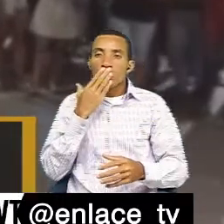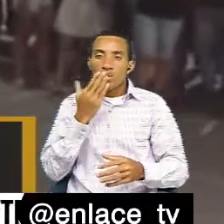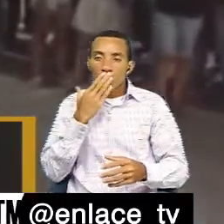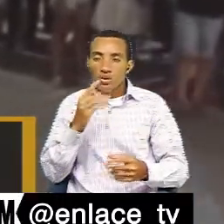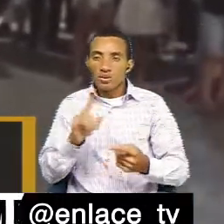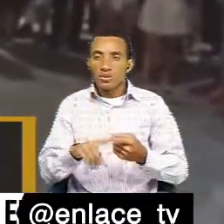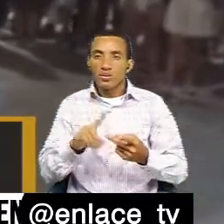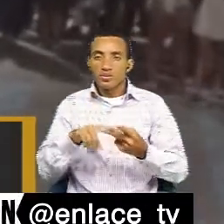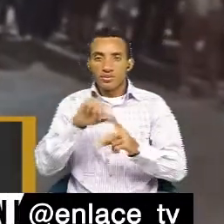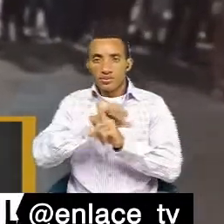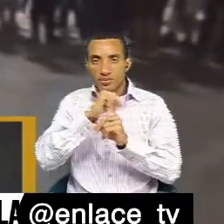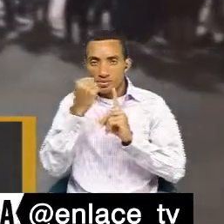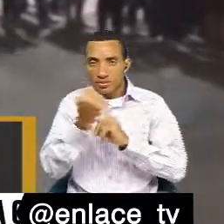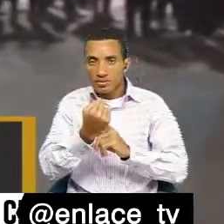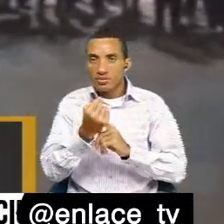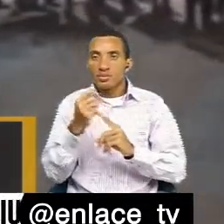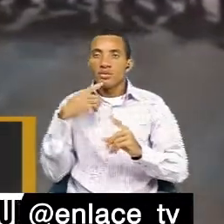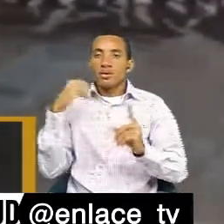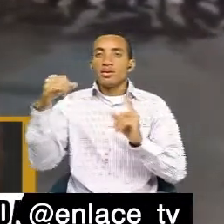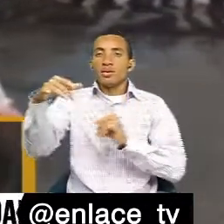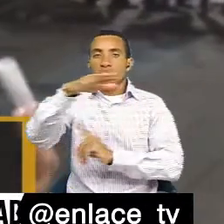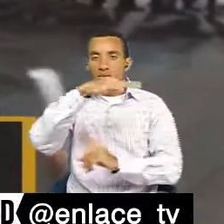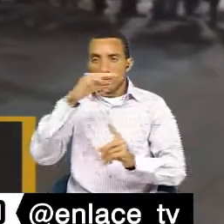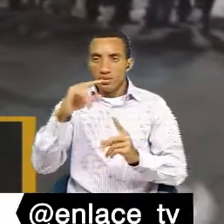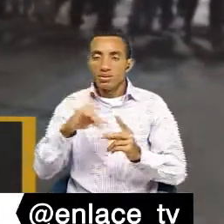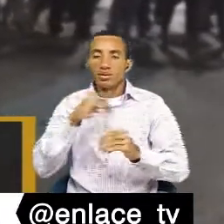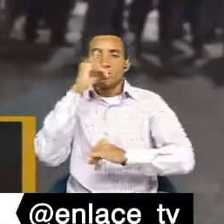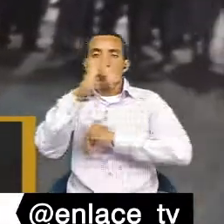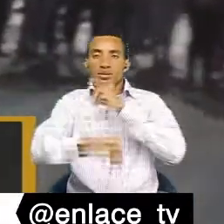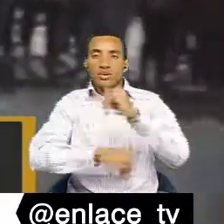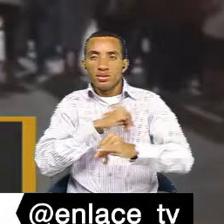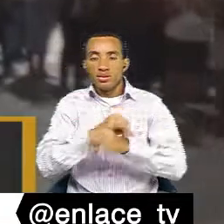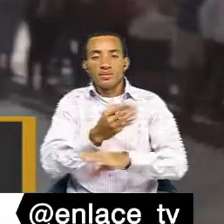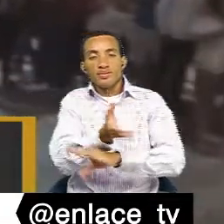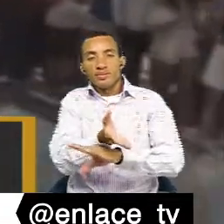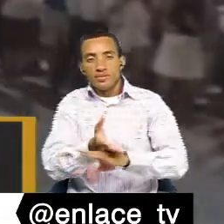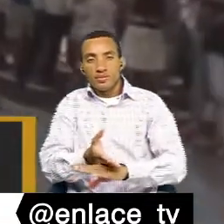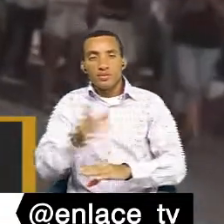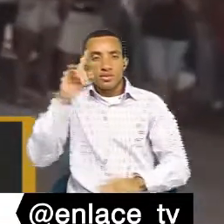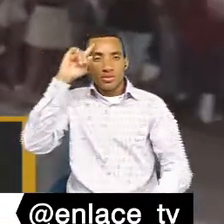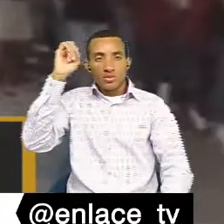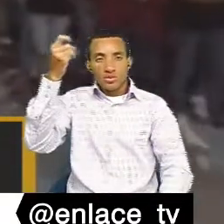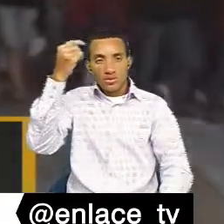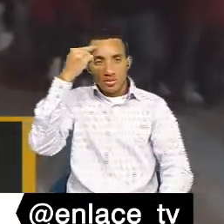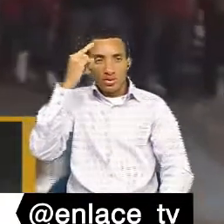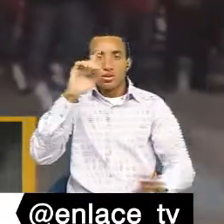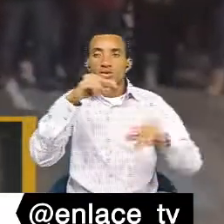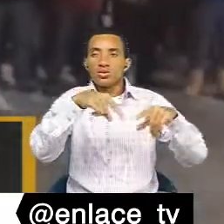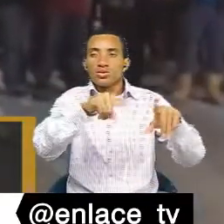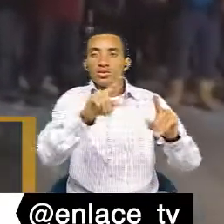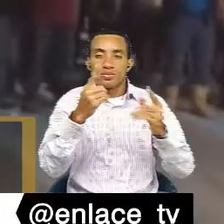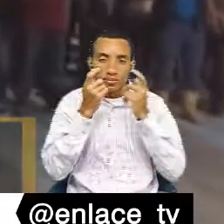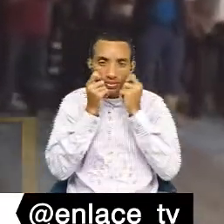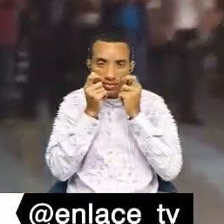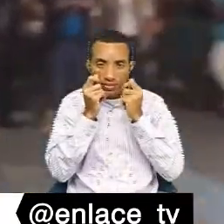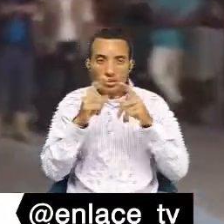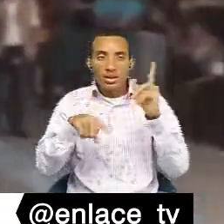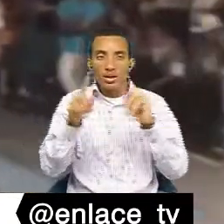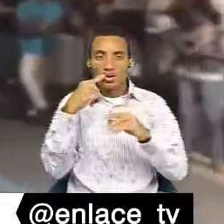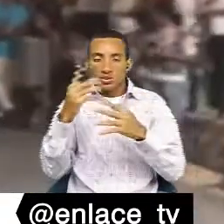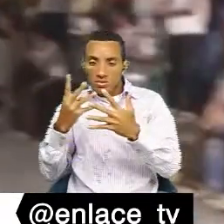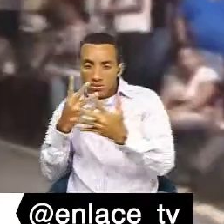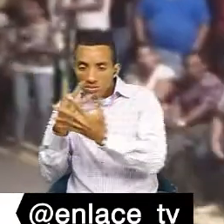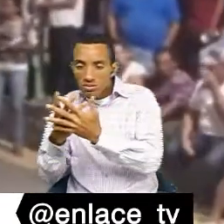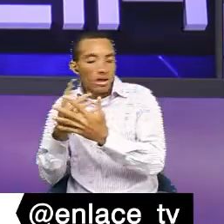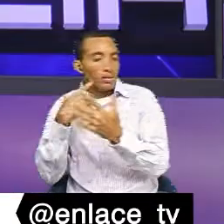de carácter nacional y mundial, exigir al gobierno de Juan Manuel Santos la libertad de Moisés y las personas privadas de la libertad.